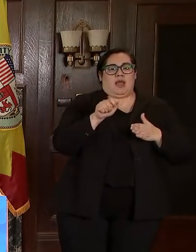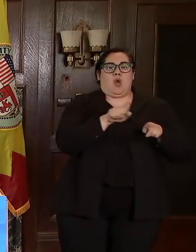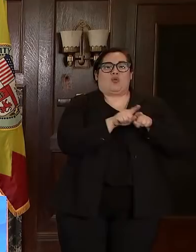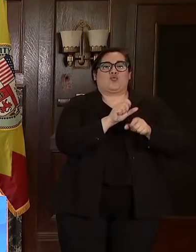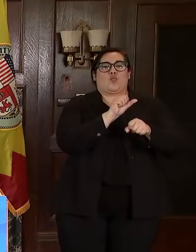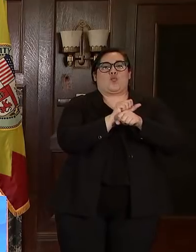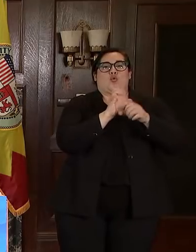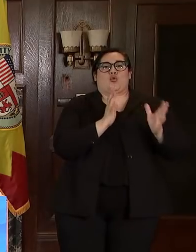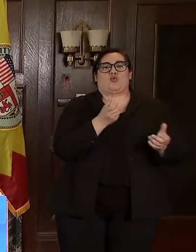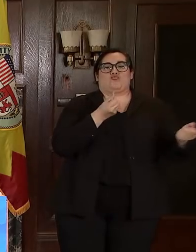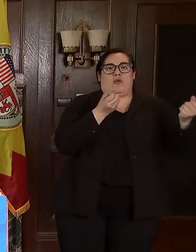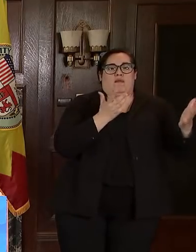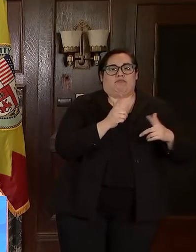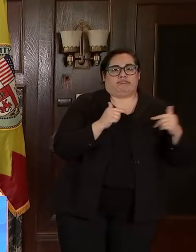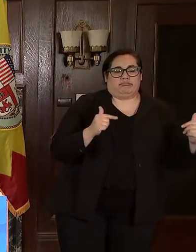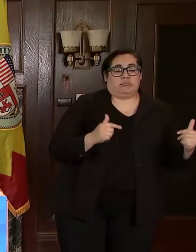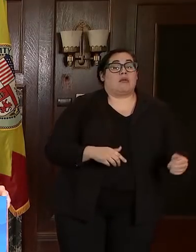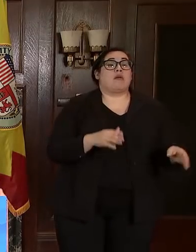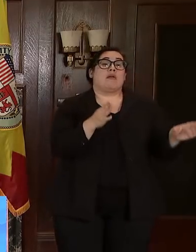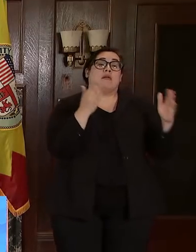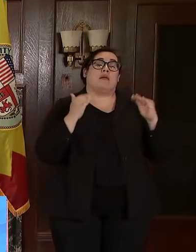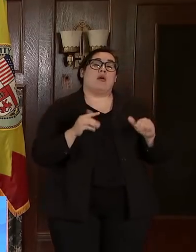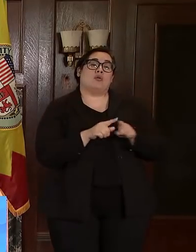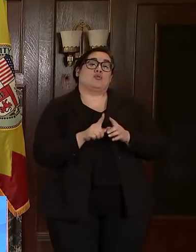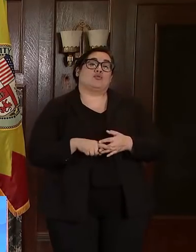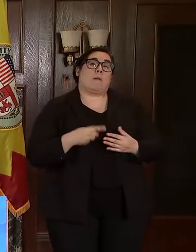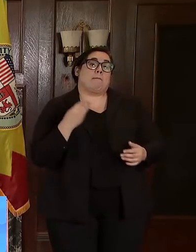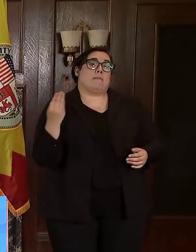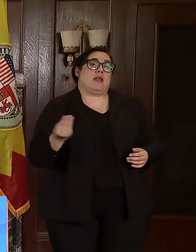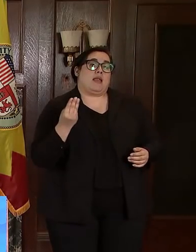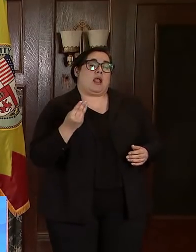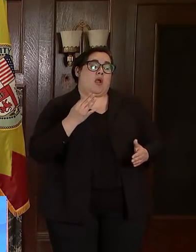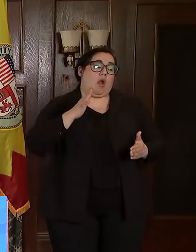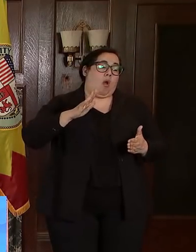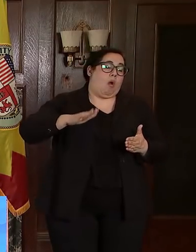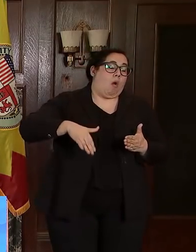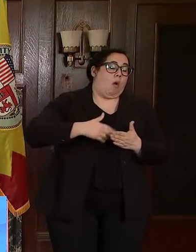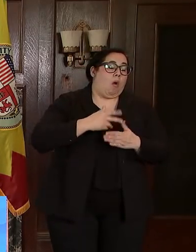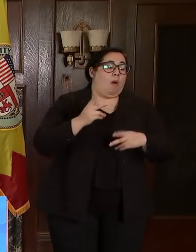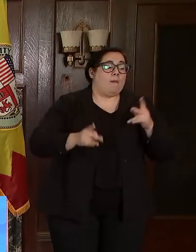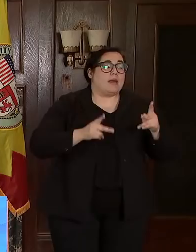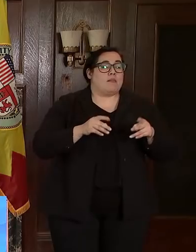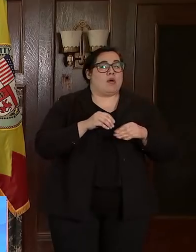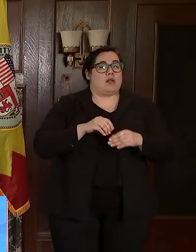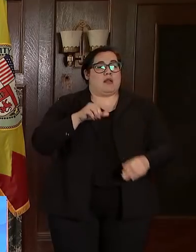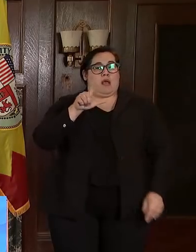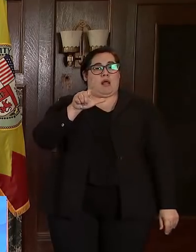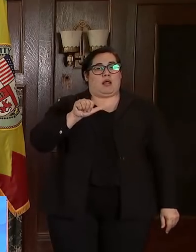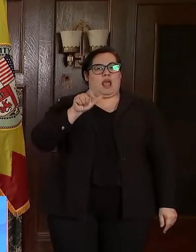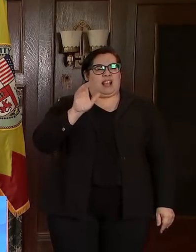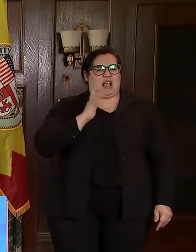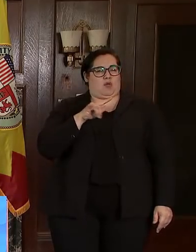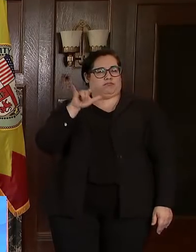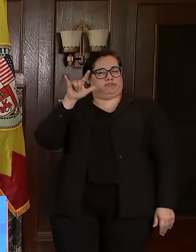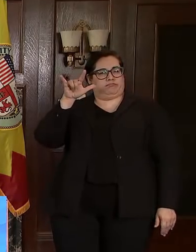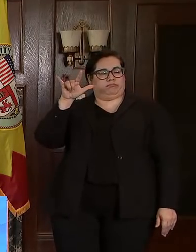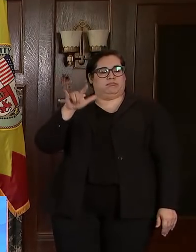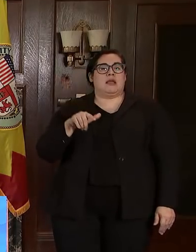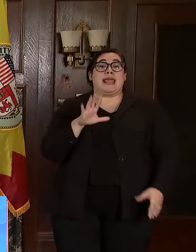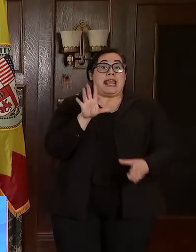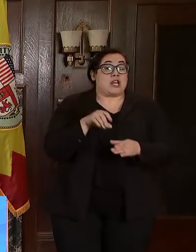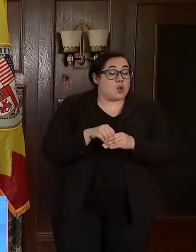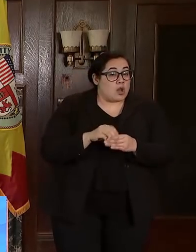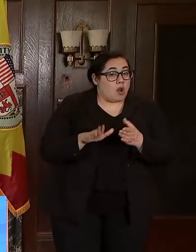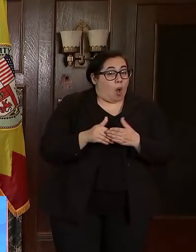empleados. Además, empezando el lunes, todas personas en LAX, en nuestro aeropuerto,